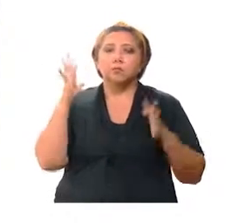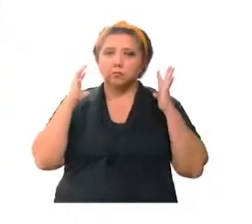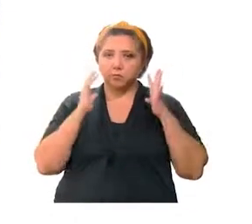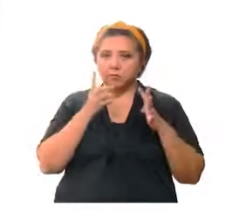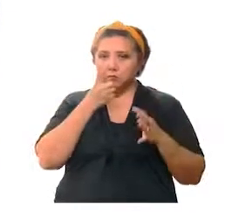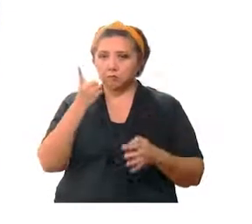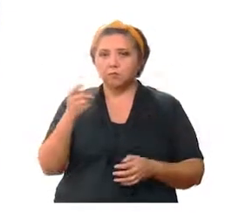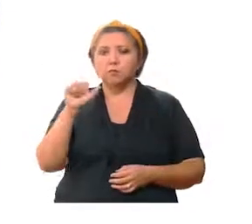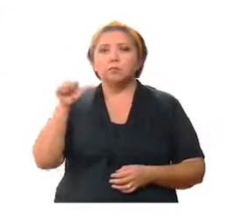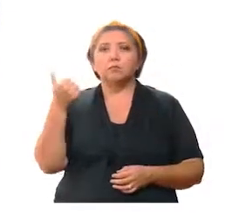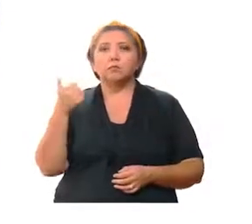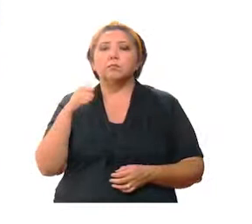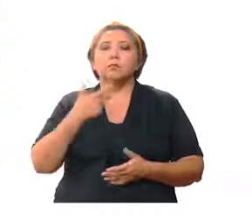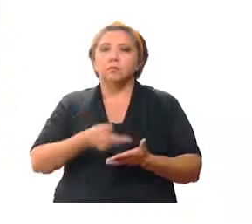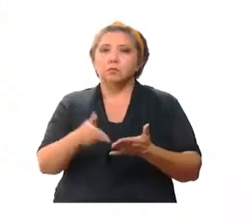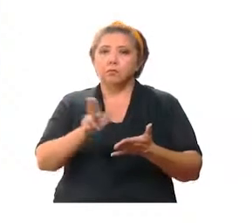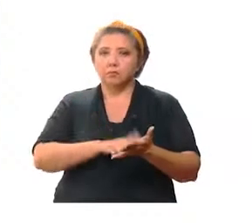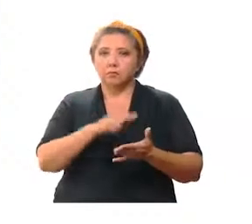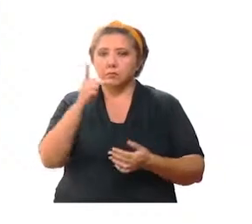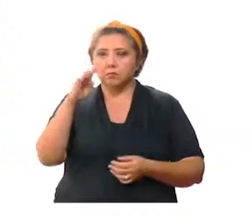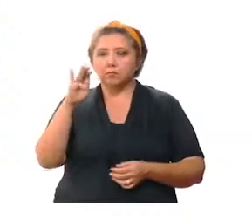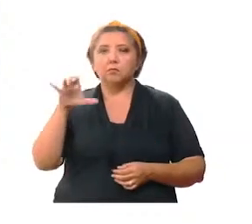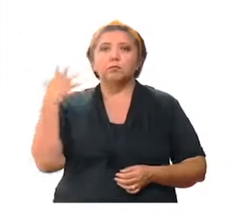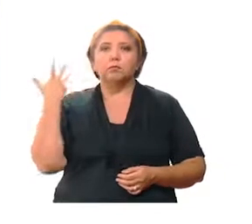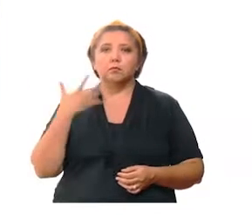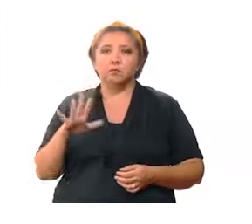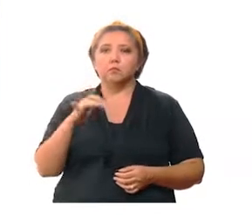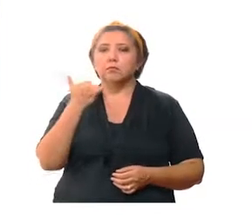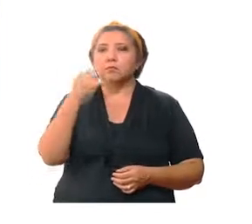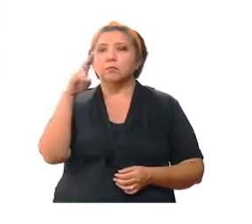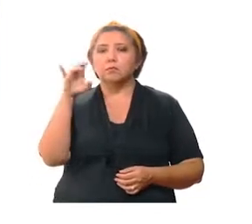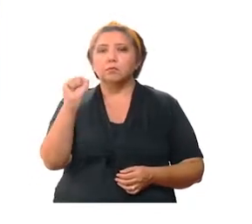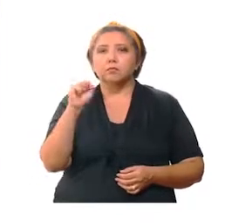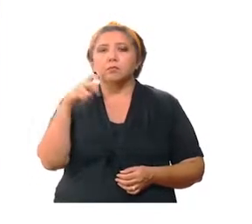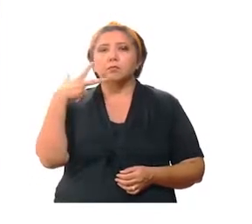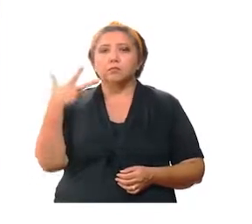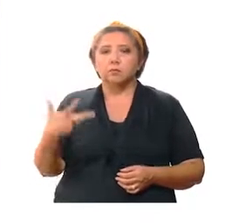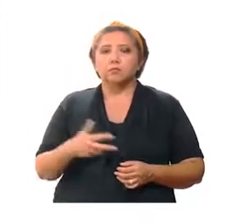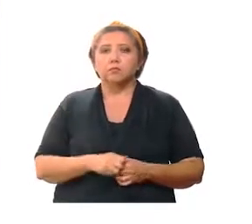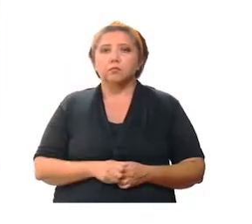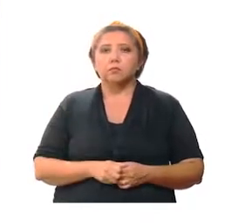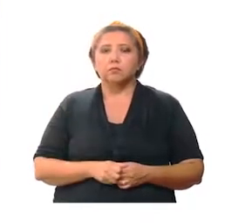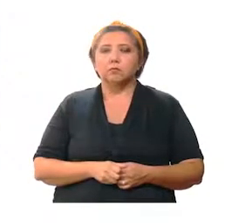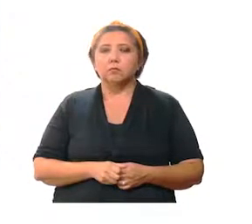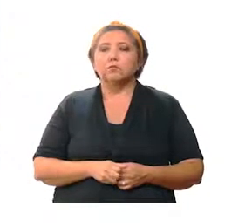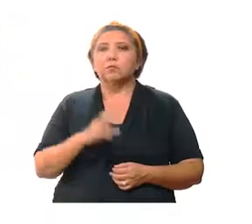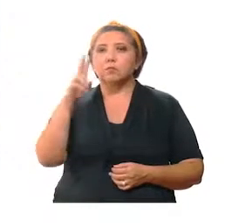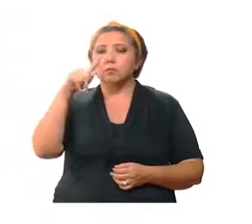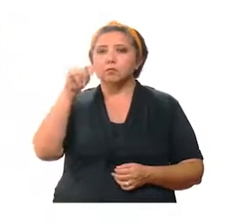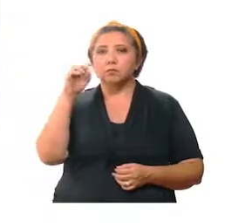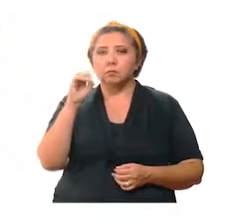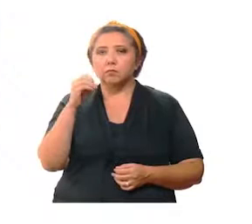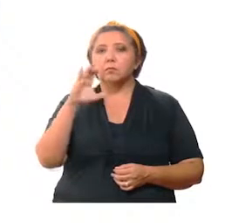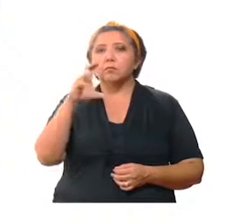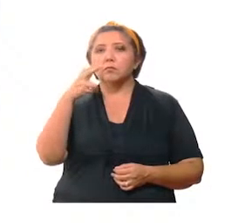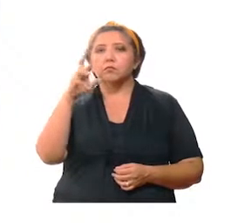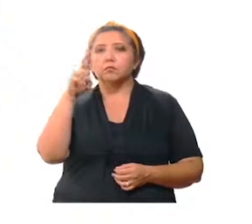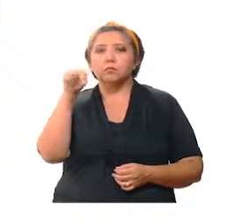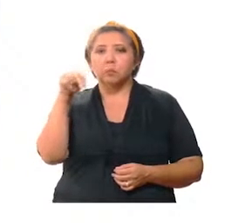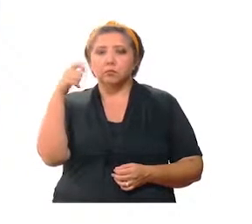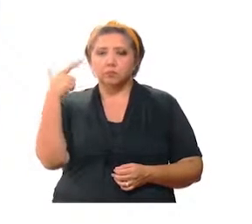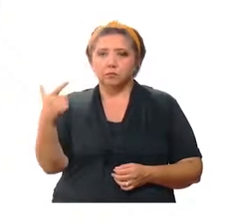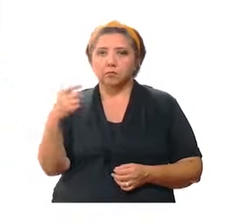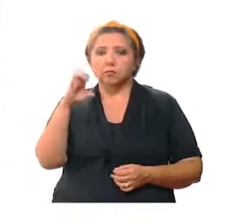de Montejo 11, Los Héroes y Pacaptún con 10, Yucalpetén 8, Canto y Chuburná de Hidalgo con